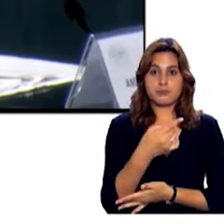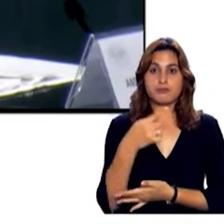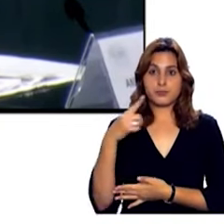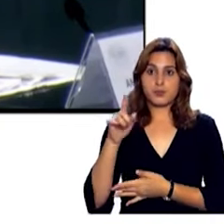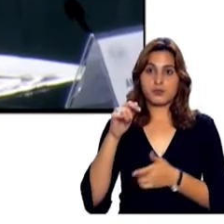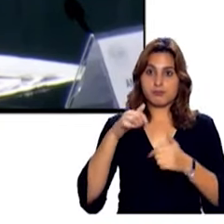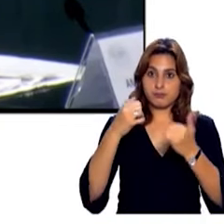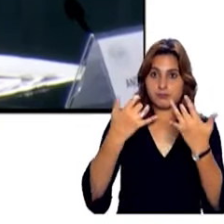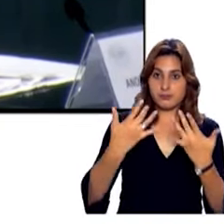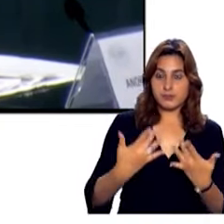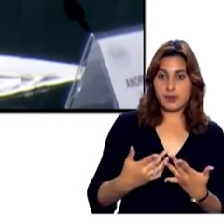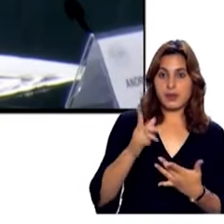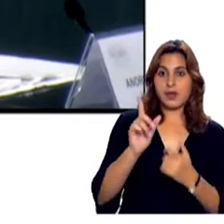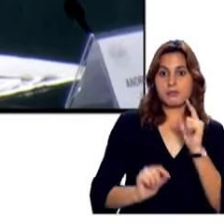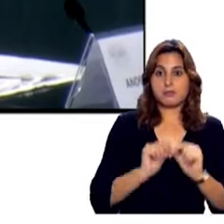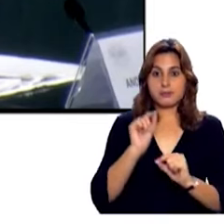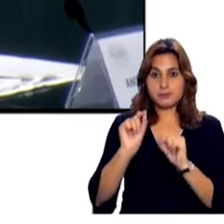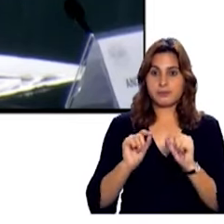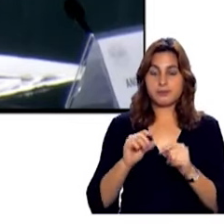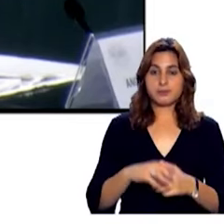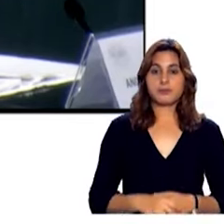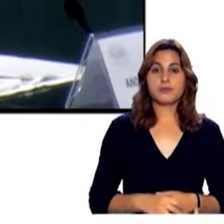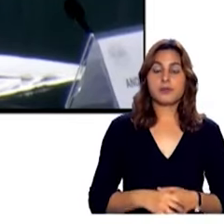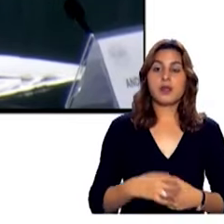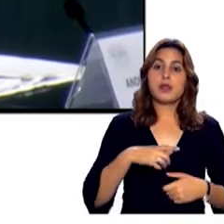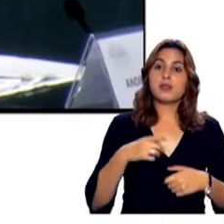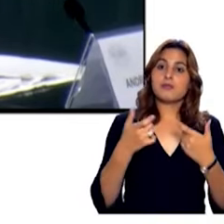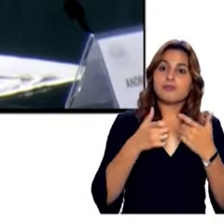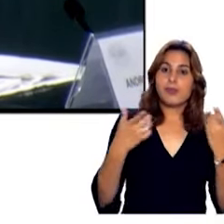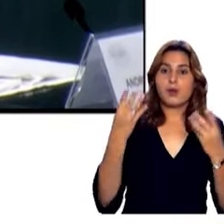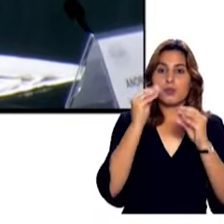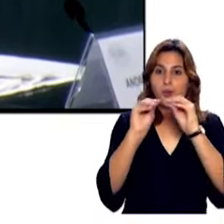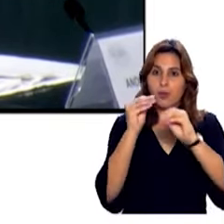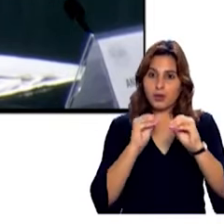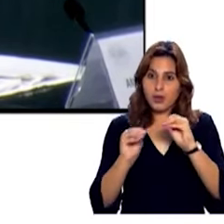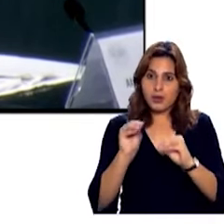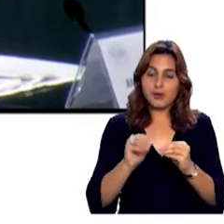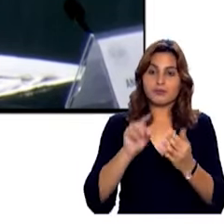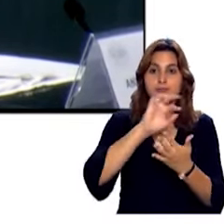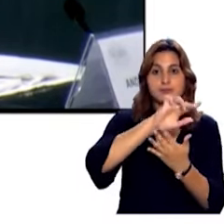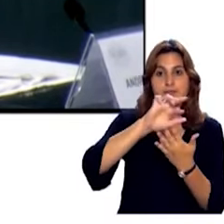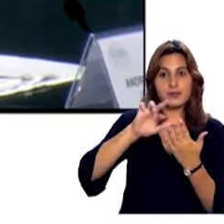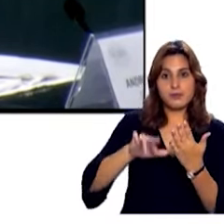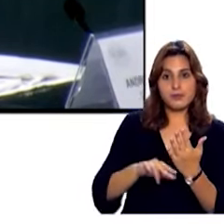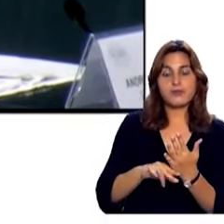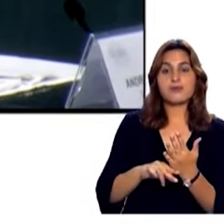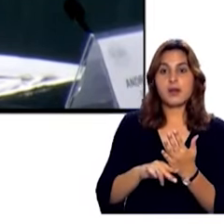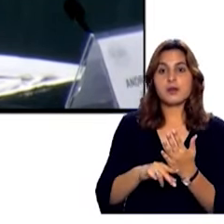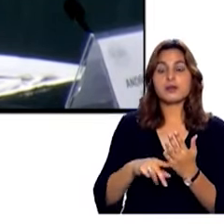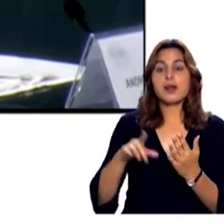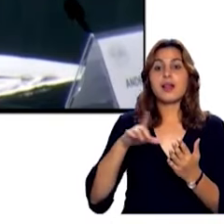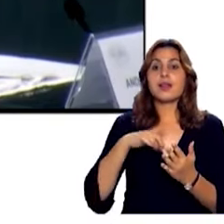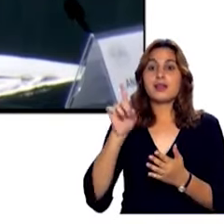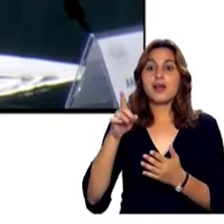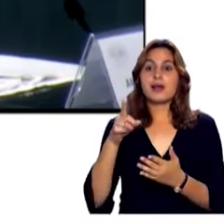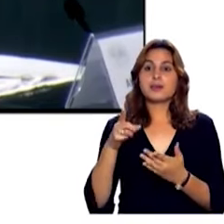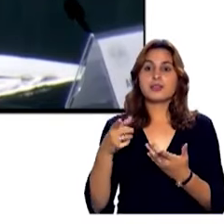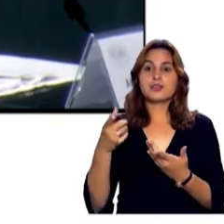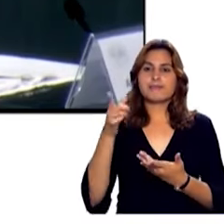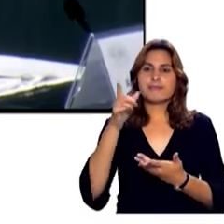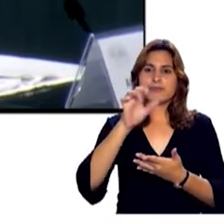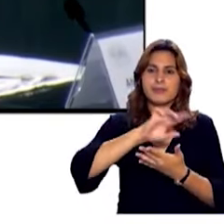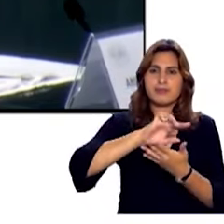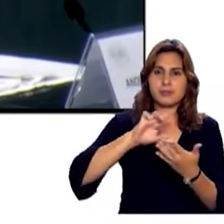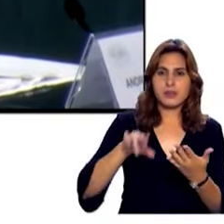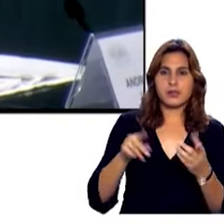pertum aspectos de la de de la de la cuestión deducida Pero con una inteligencia distinta a la